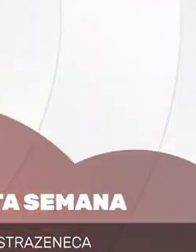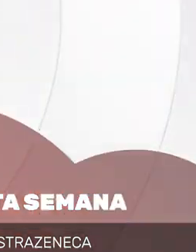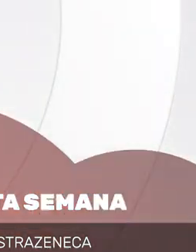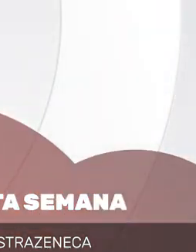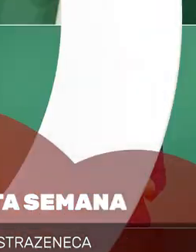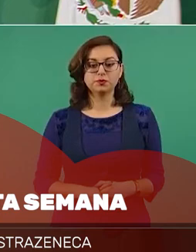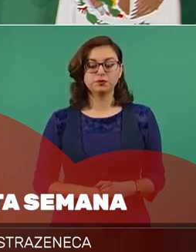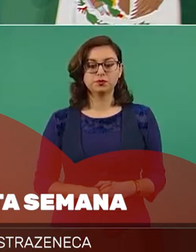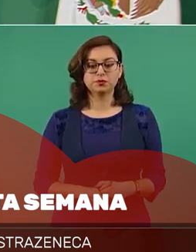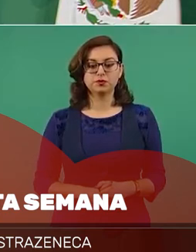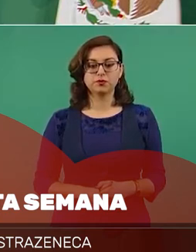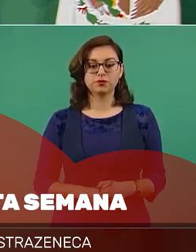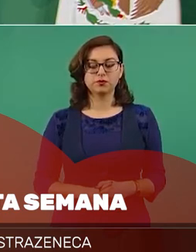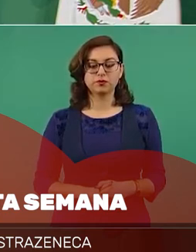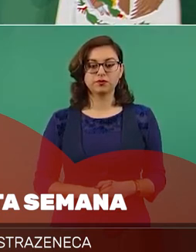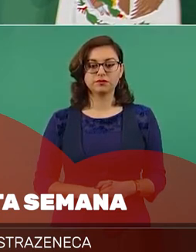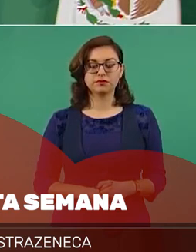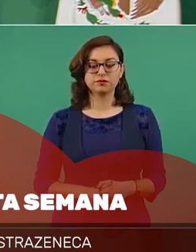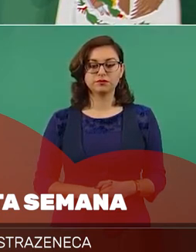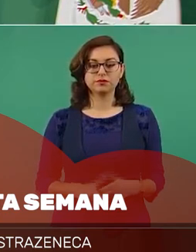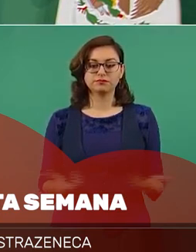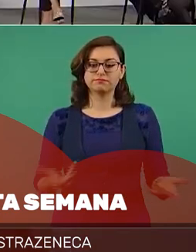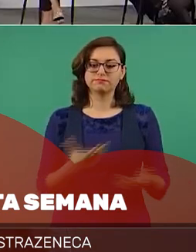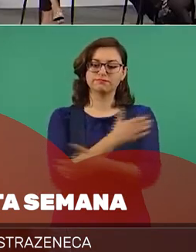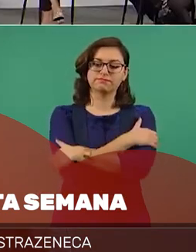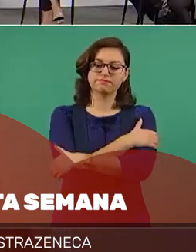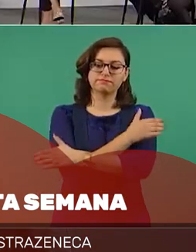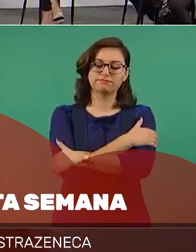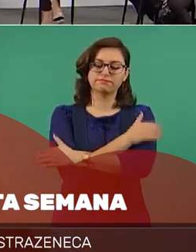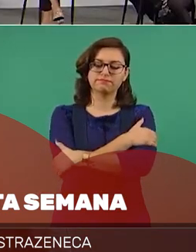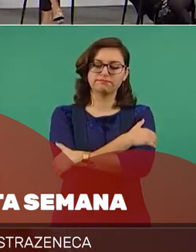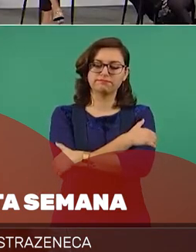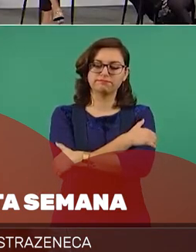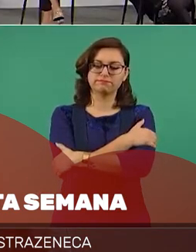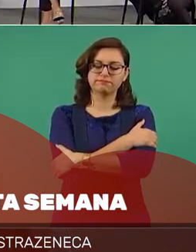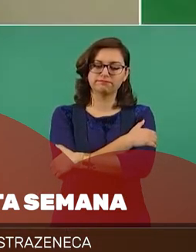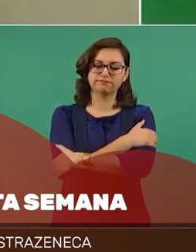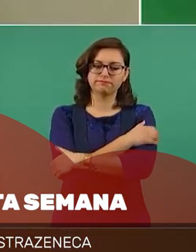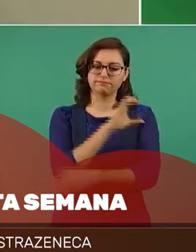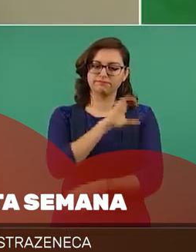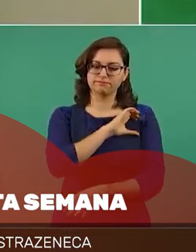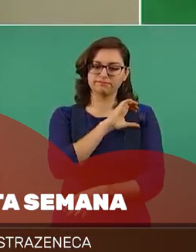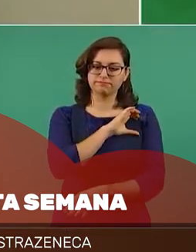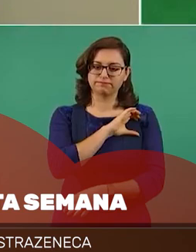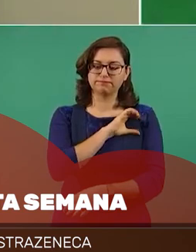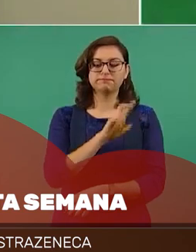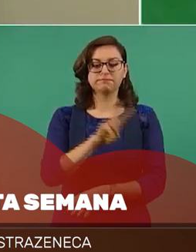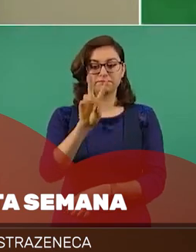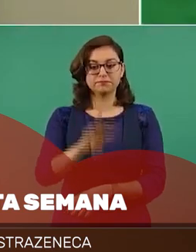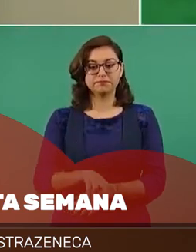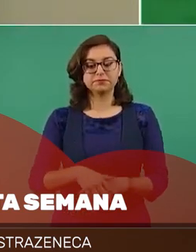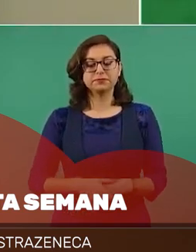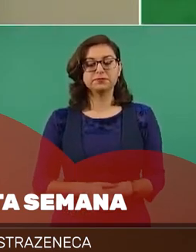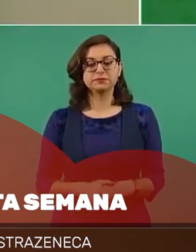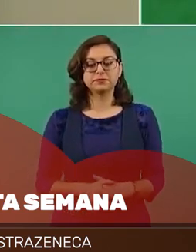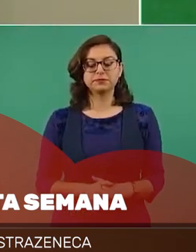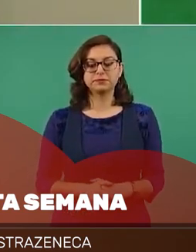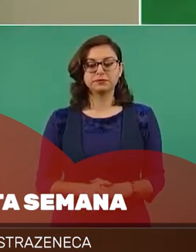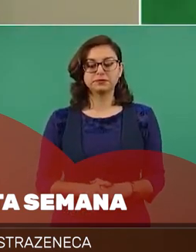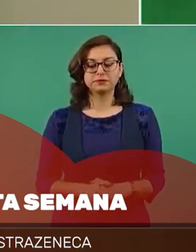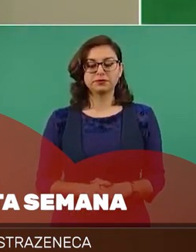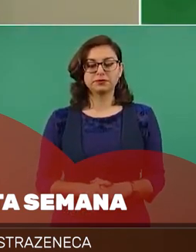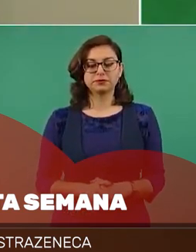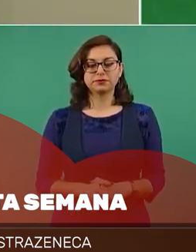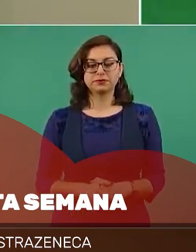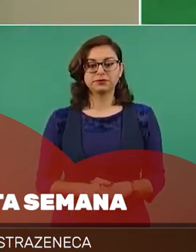3.403.080 dosis. En este sentido, el primer mandatario de Argentina, Alberto Fernández, señaló en la mañanera que el acuerdo de producción de vacunas entre Argentina y México va